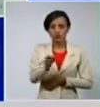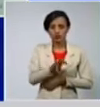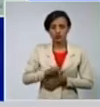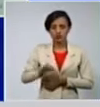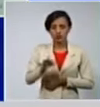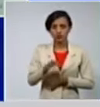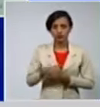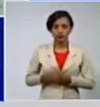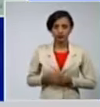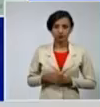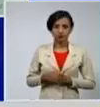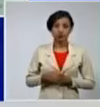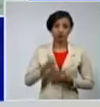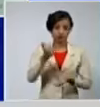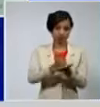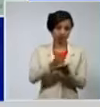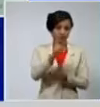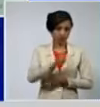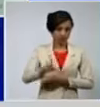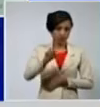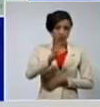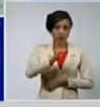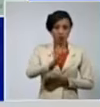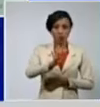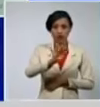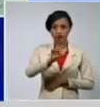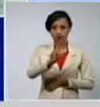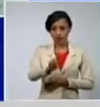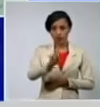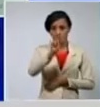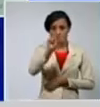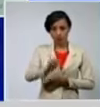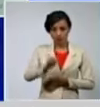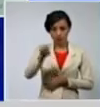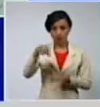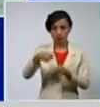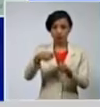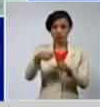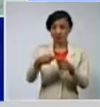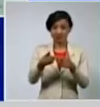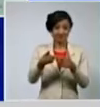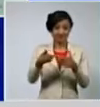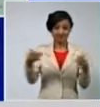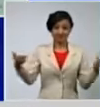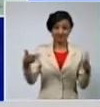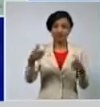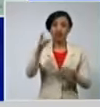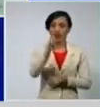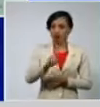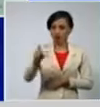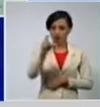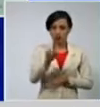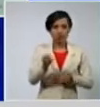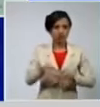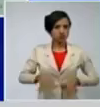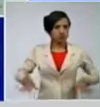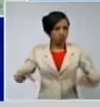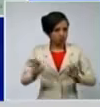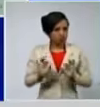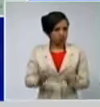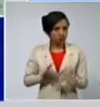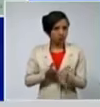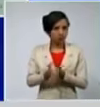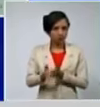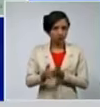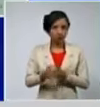Camagüey, municipio cabecera, con 41, la cifra mayor, es así como se ha estado comportando.